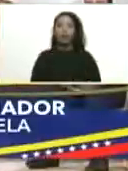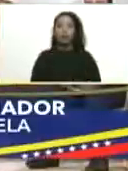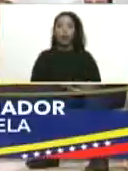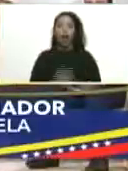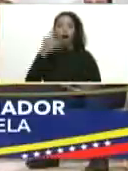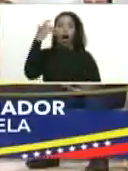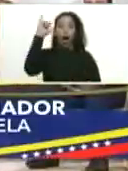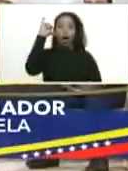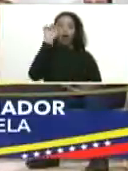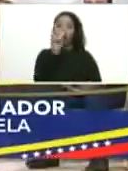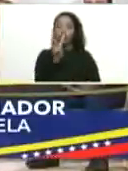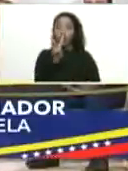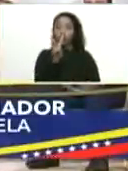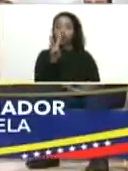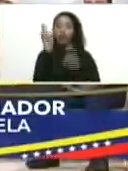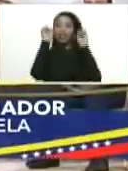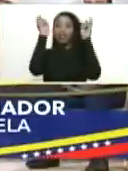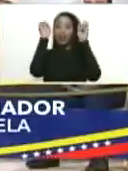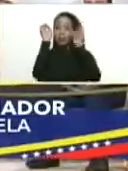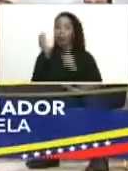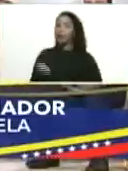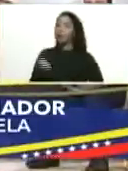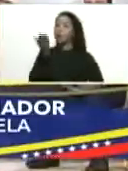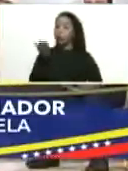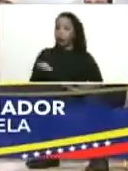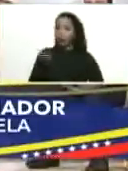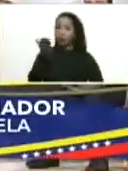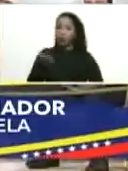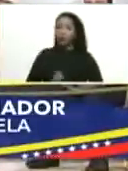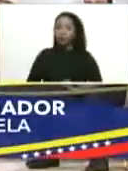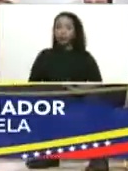tiene dos componentes muy importantes.